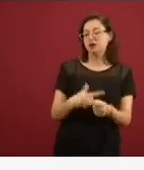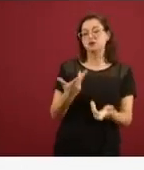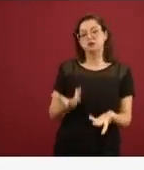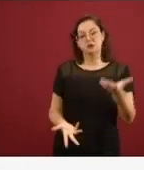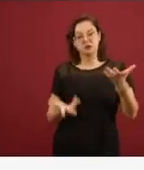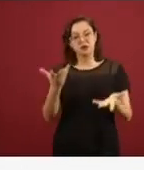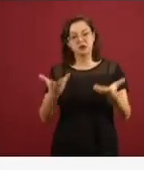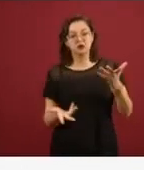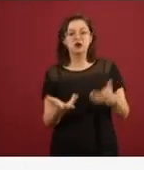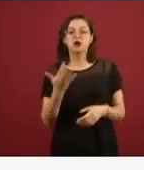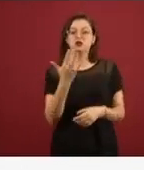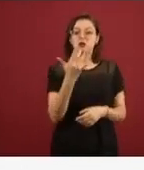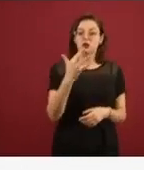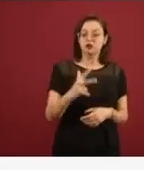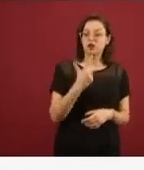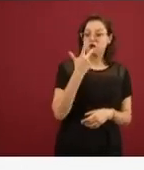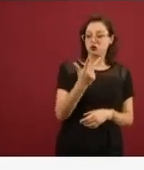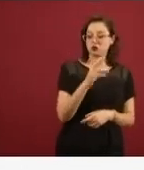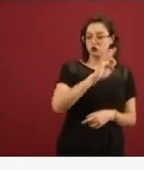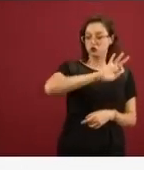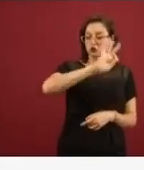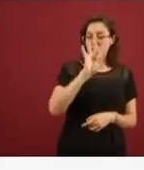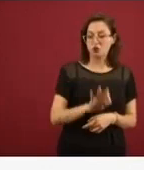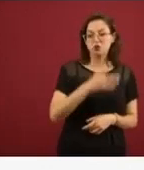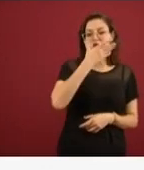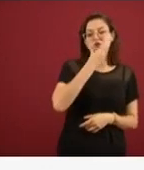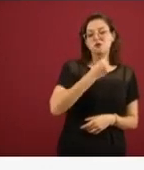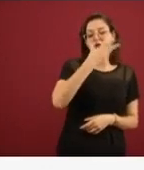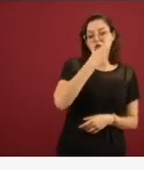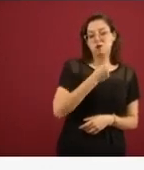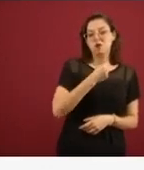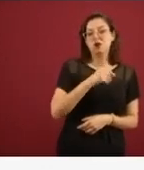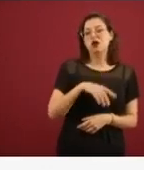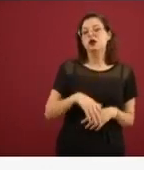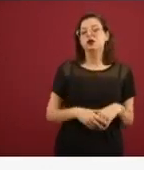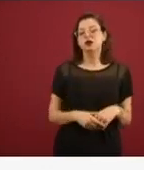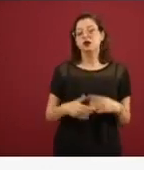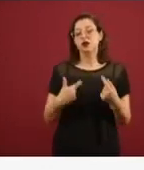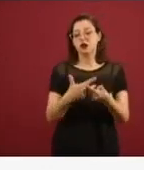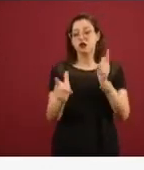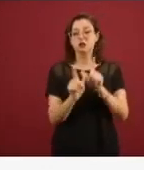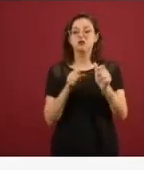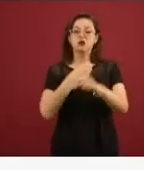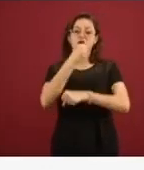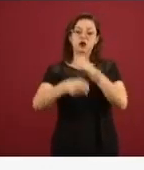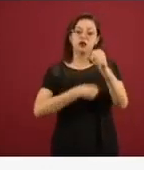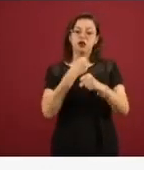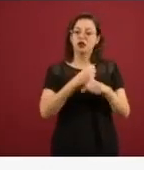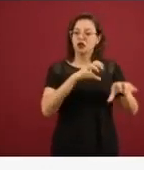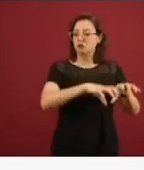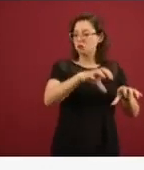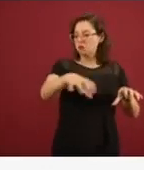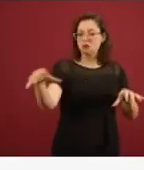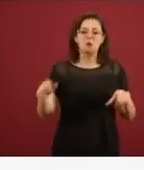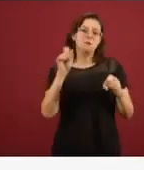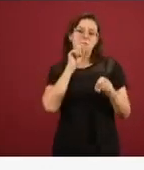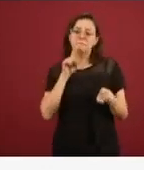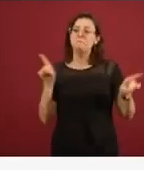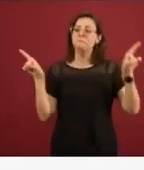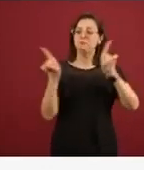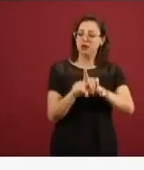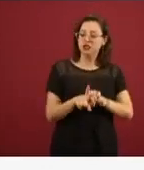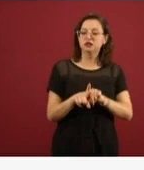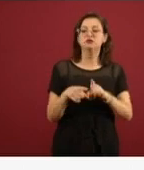un poco mayor, 58% en hombres, y en la distribución por grupo de edad se ha seguido presentando de esta manera,